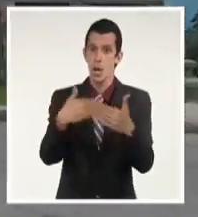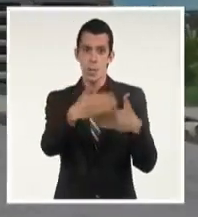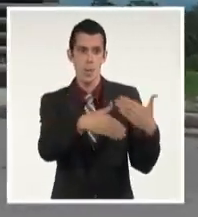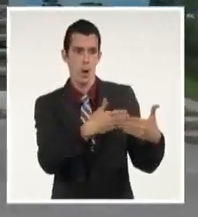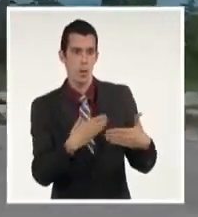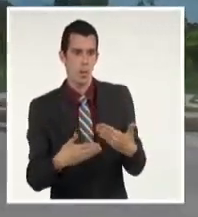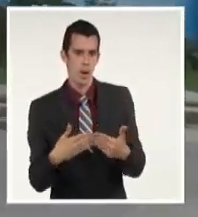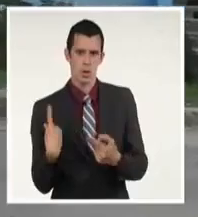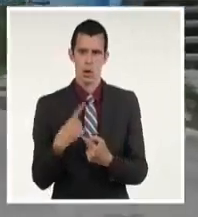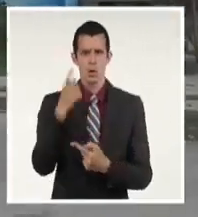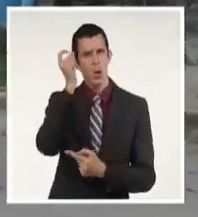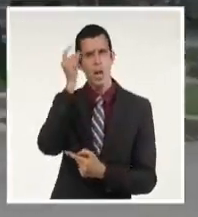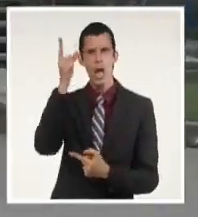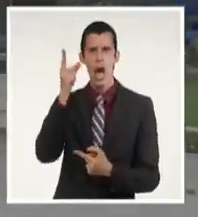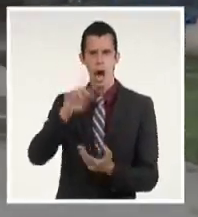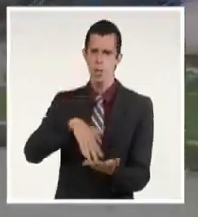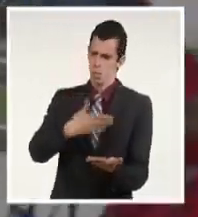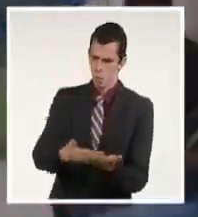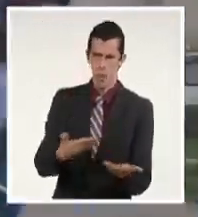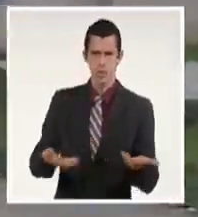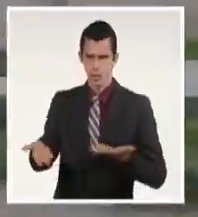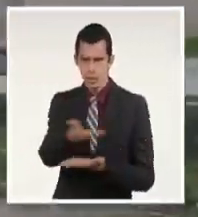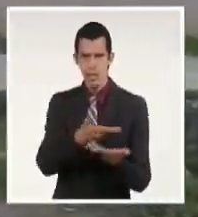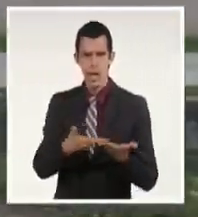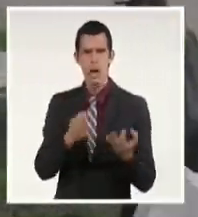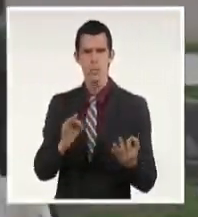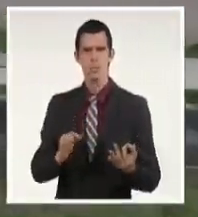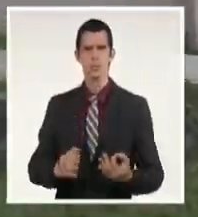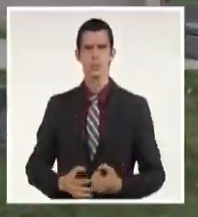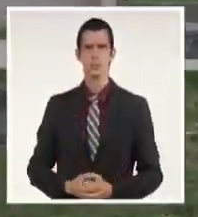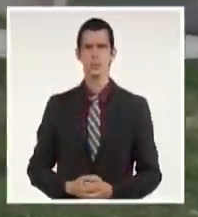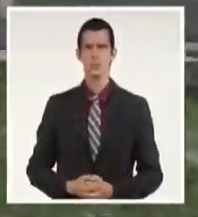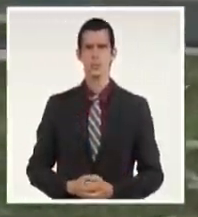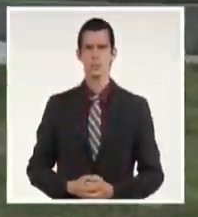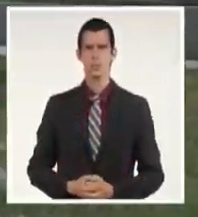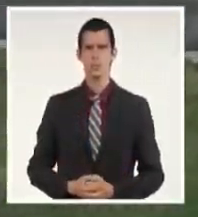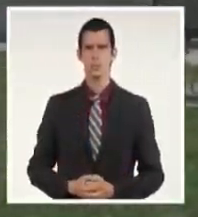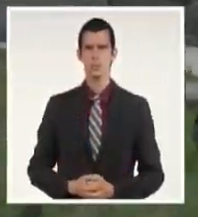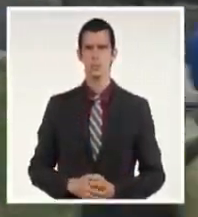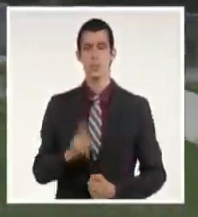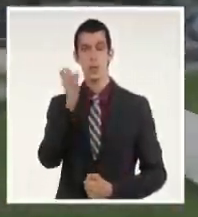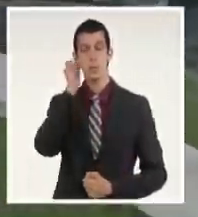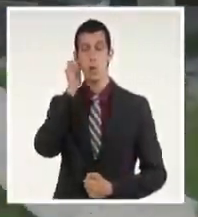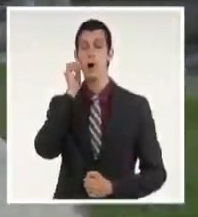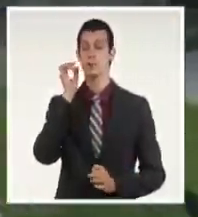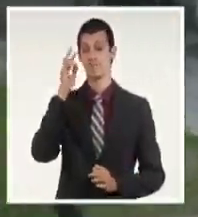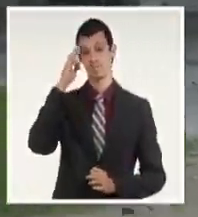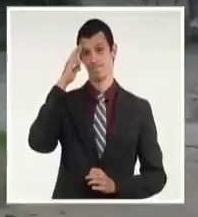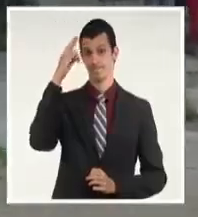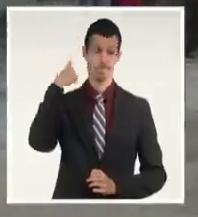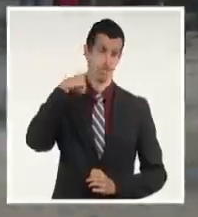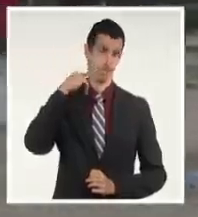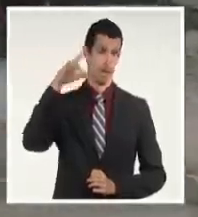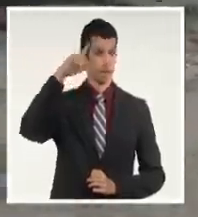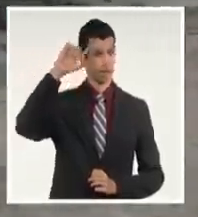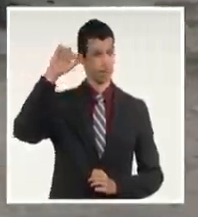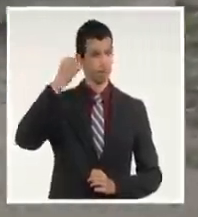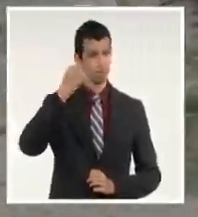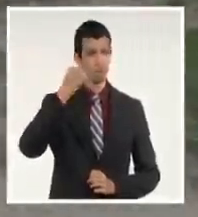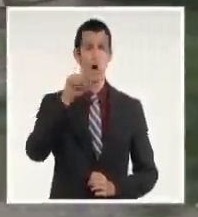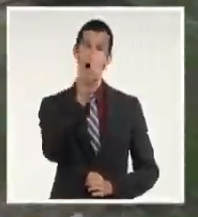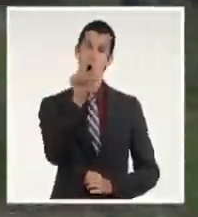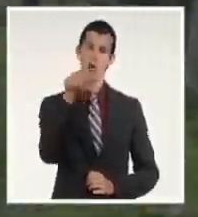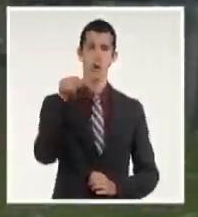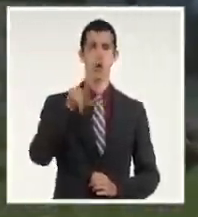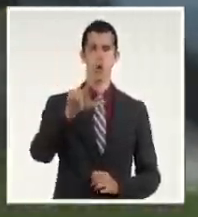domingo 11 de julio será un día imborrable para Iliana, no tanto por las vidrieras quebradas en la cuadra, como por el